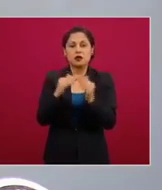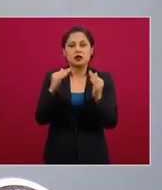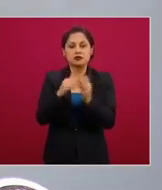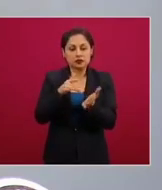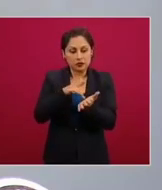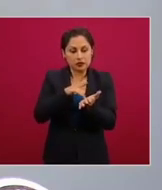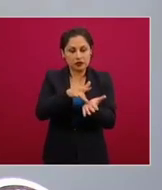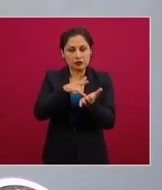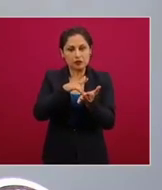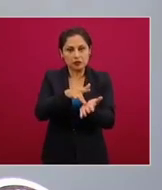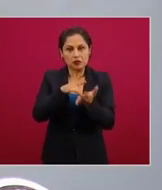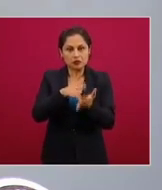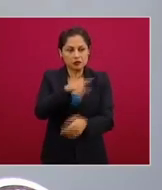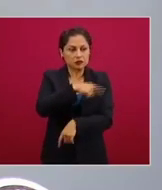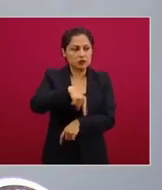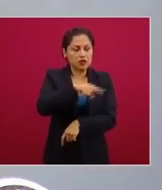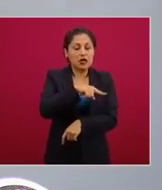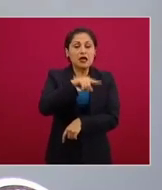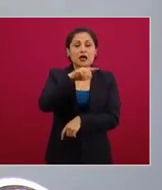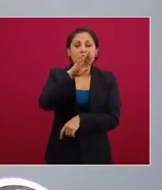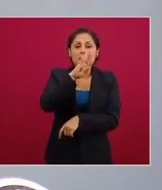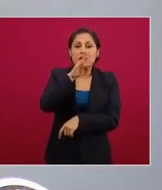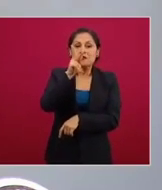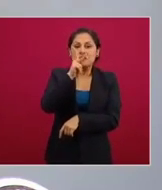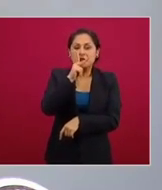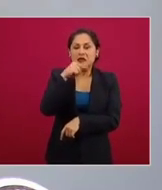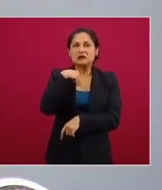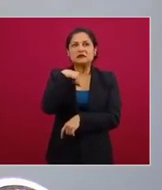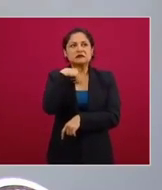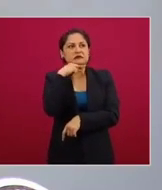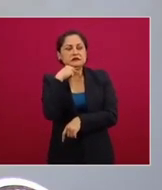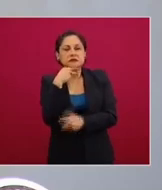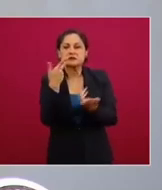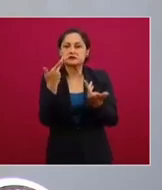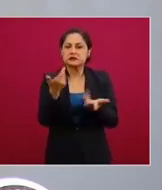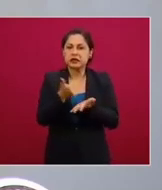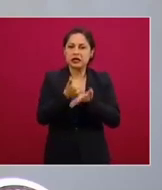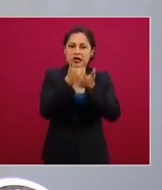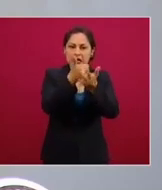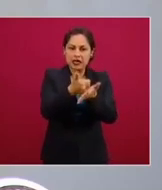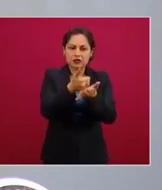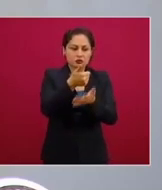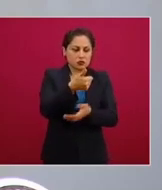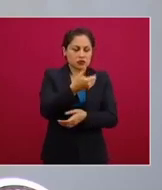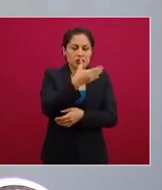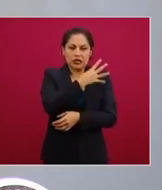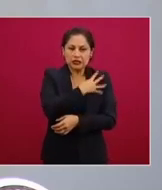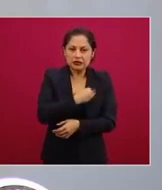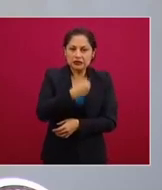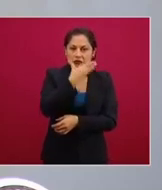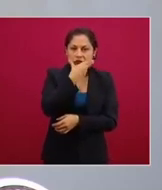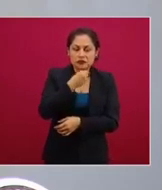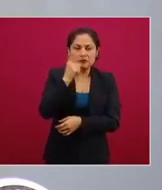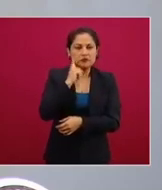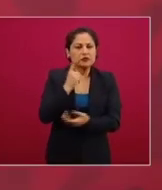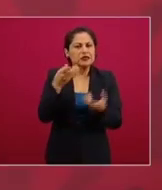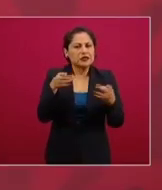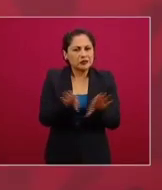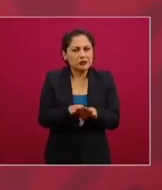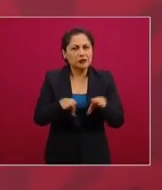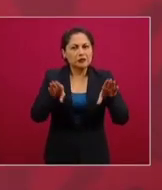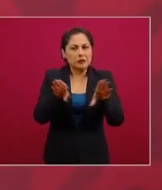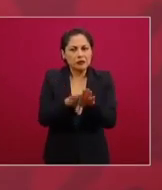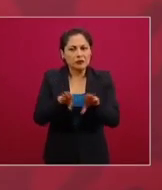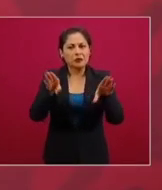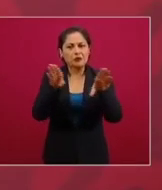preguntan cómo pueden, cómo le hacen para guiar a nuestras hijas e hijos y que se concentren en su